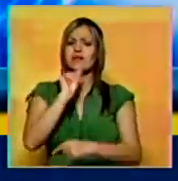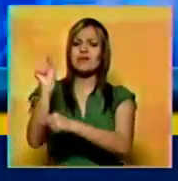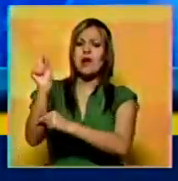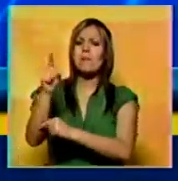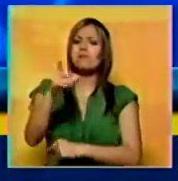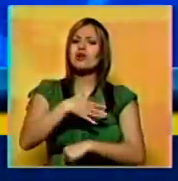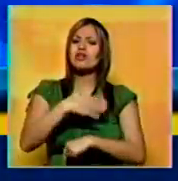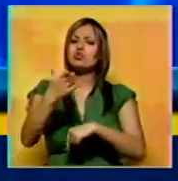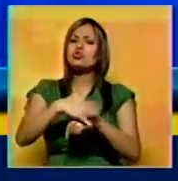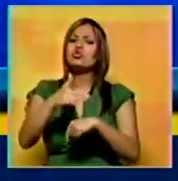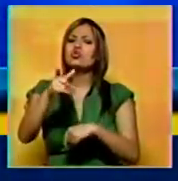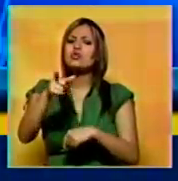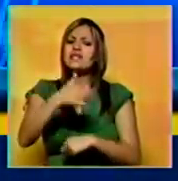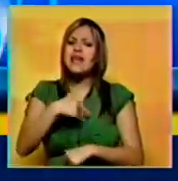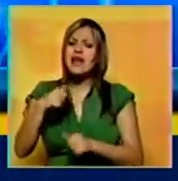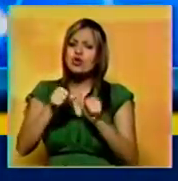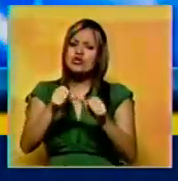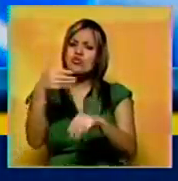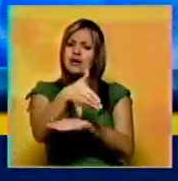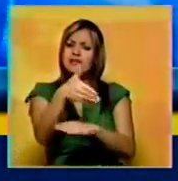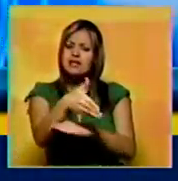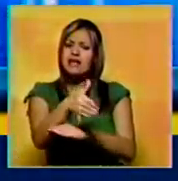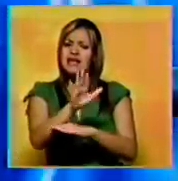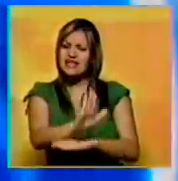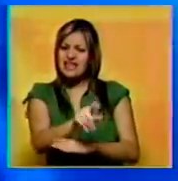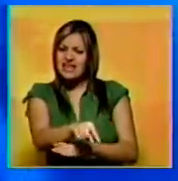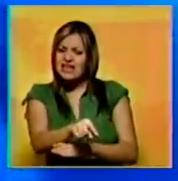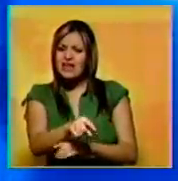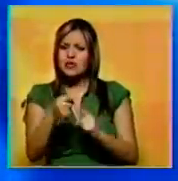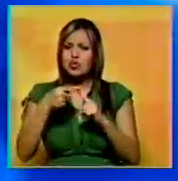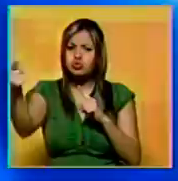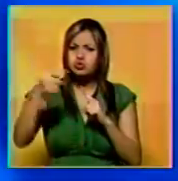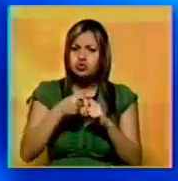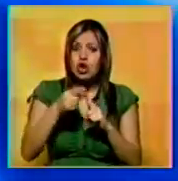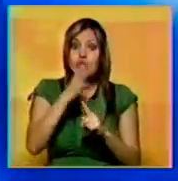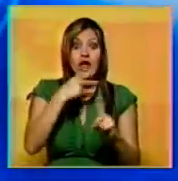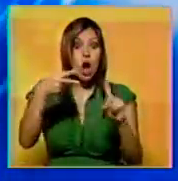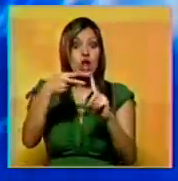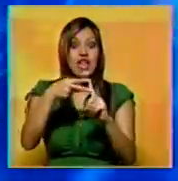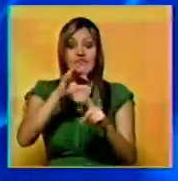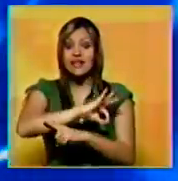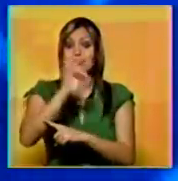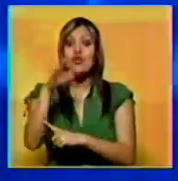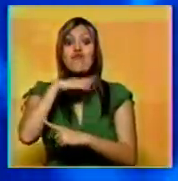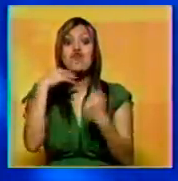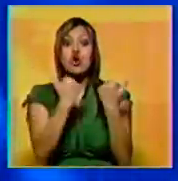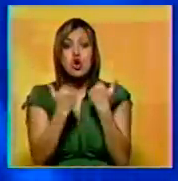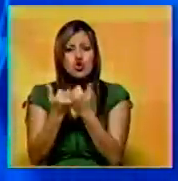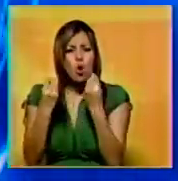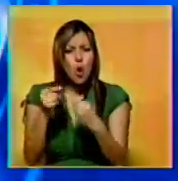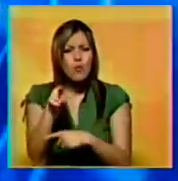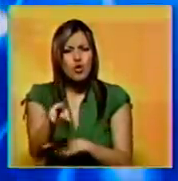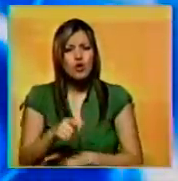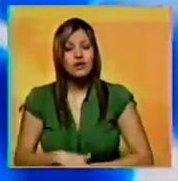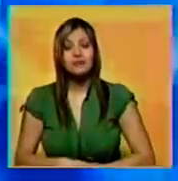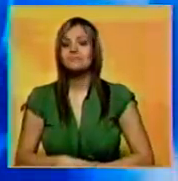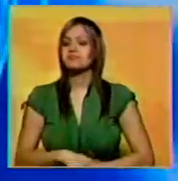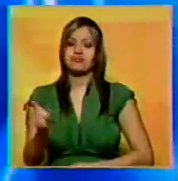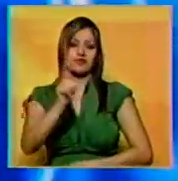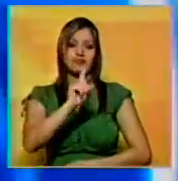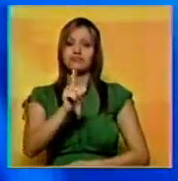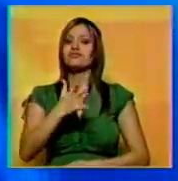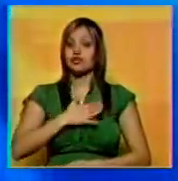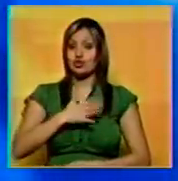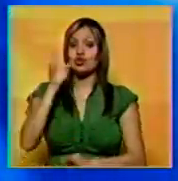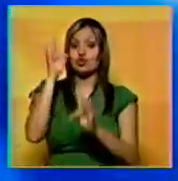quieren seguir viniendo se quedaron aquí vienen y da por vuelta no hay hotel en barquisimeto esto está lleno no nosotros bueno